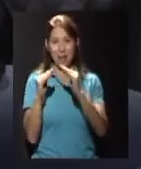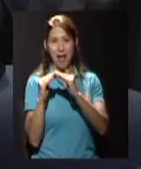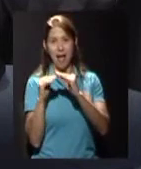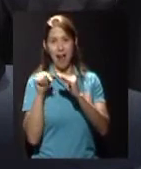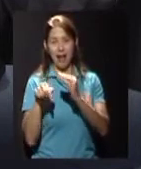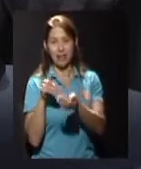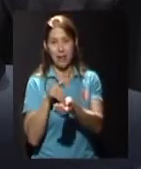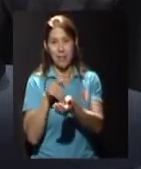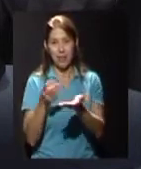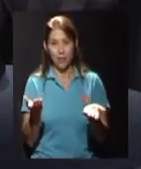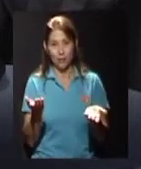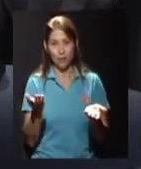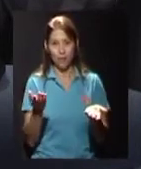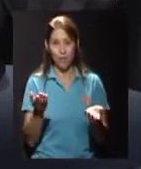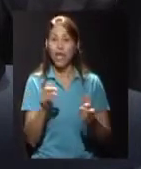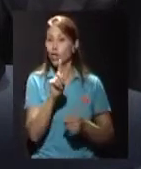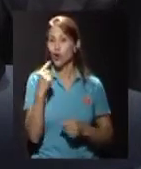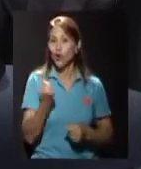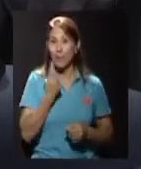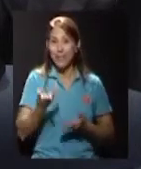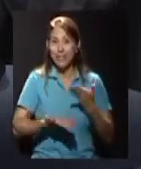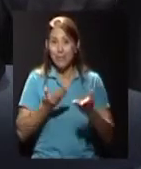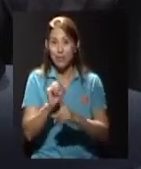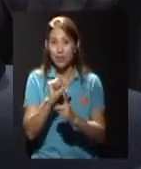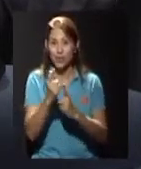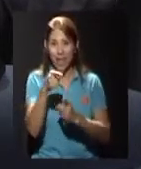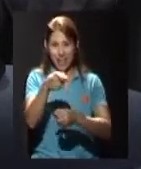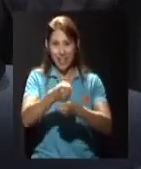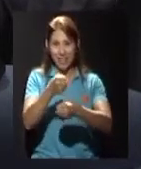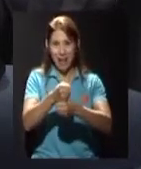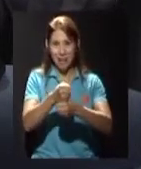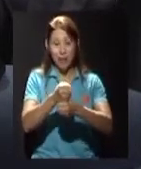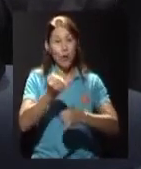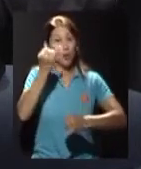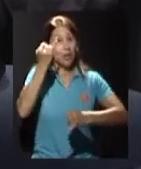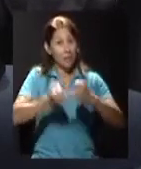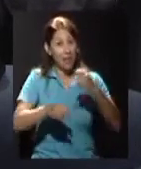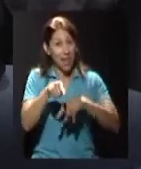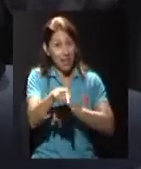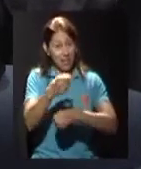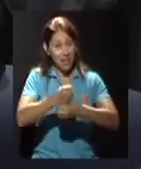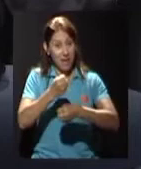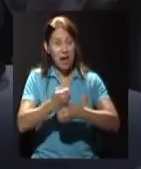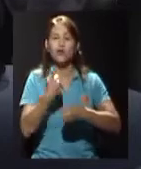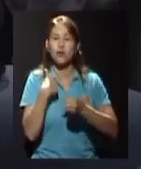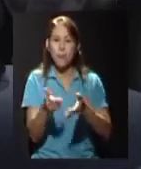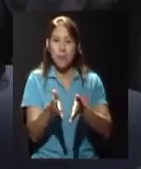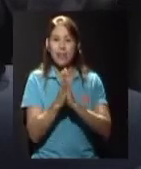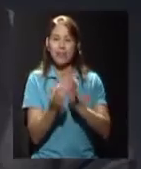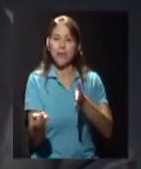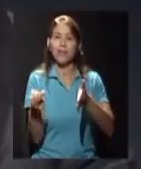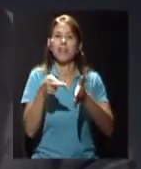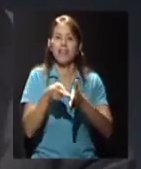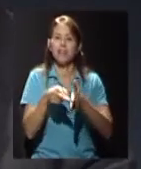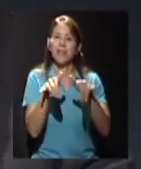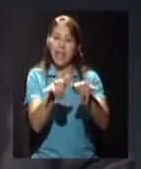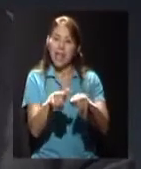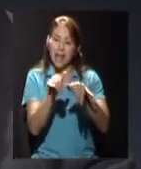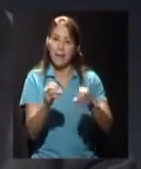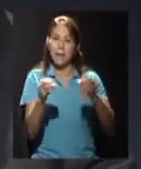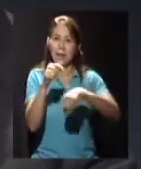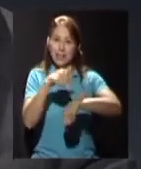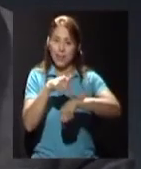no solamente cumplir el servicio social sino que al termino pedí repetir y quedarme un tiempo más con ellos que una experiencia